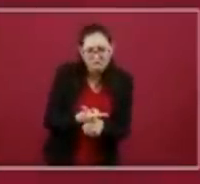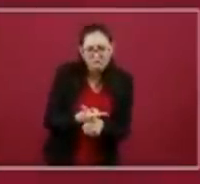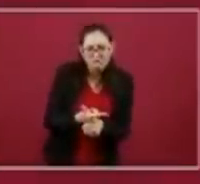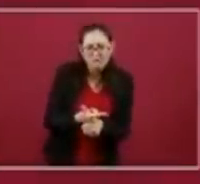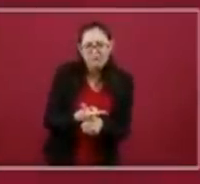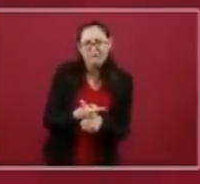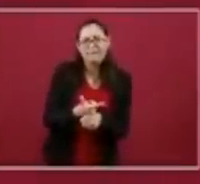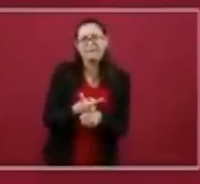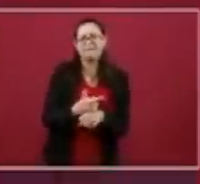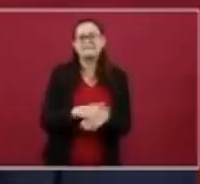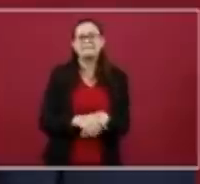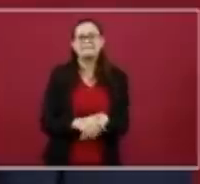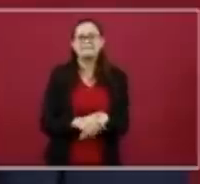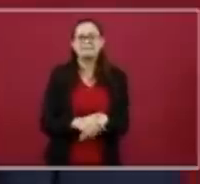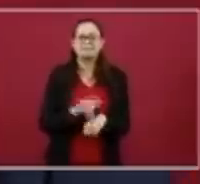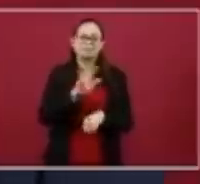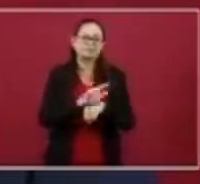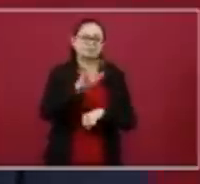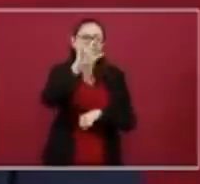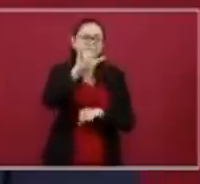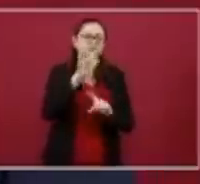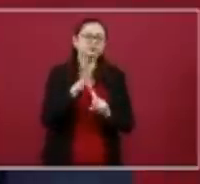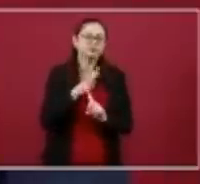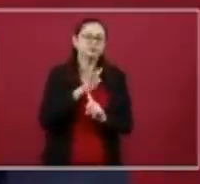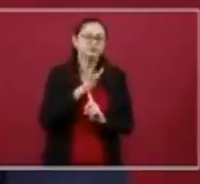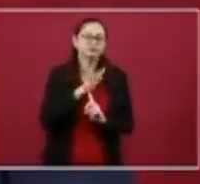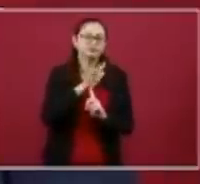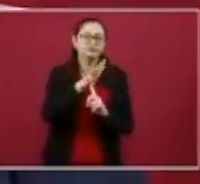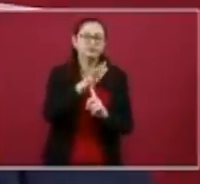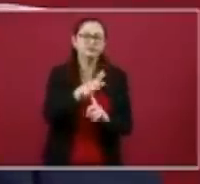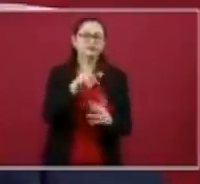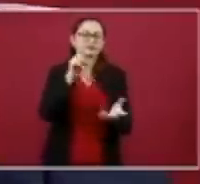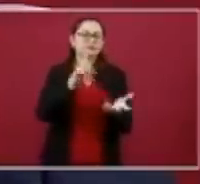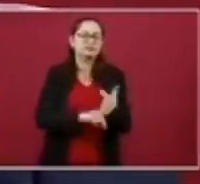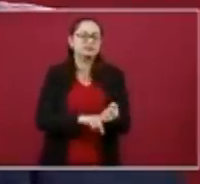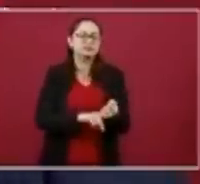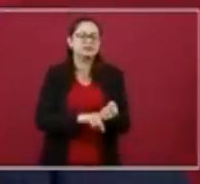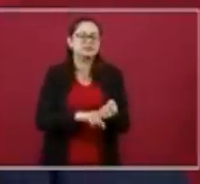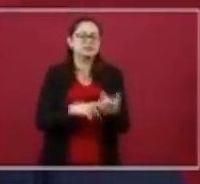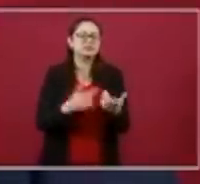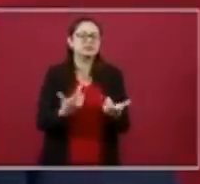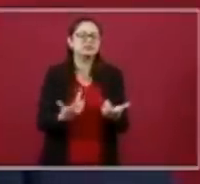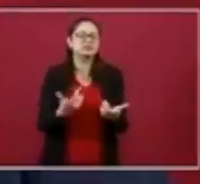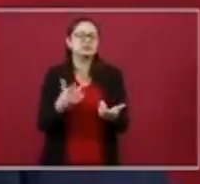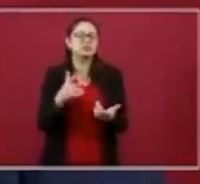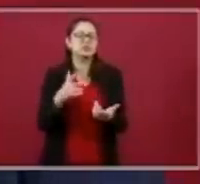que son de los aviones y helicópteros decomisados por Hacienda,